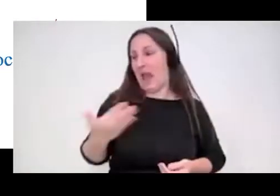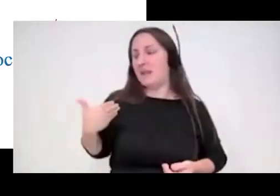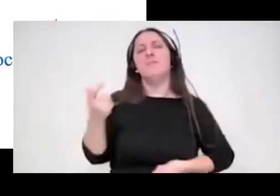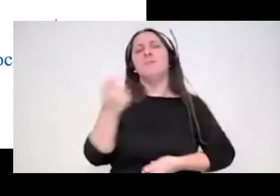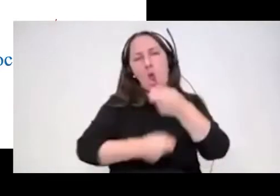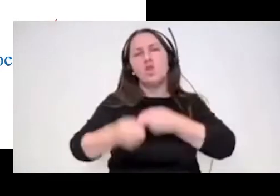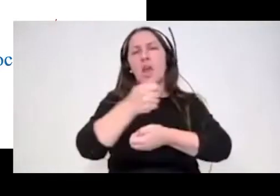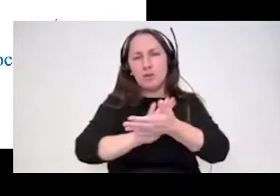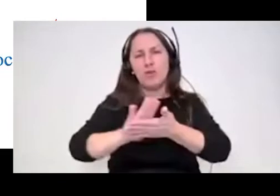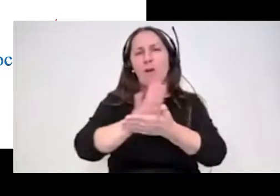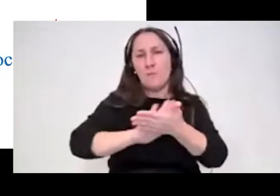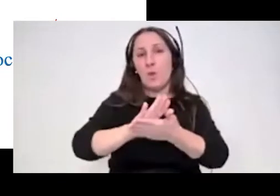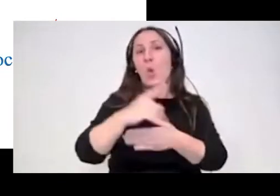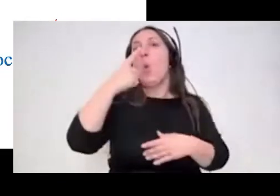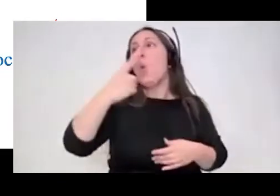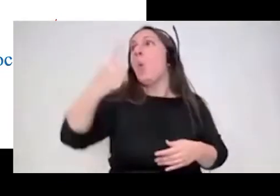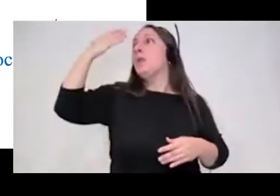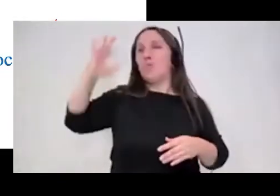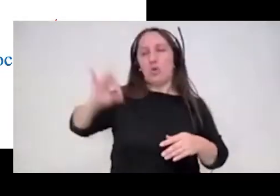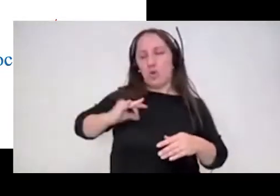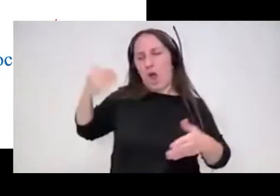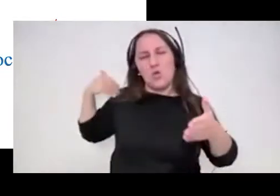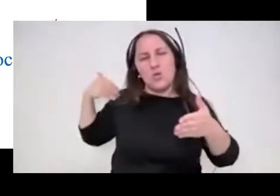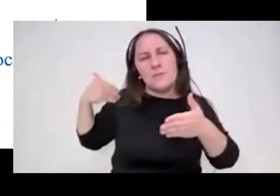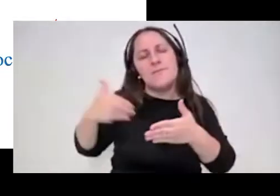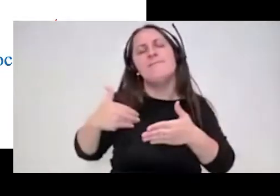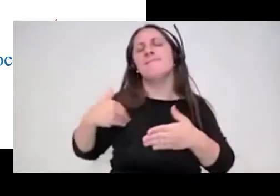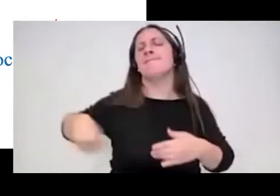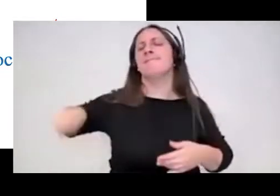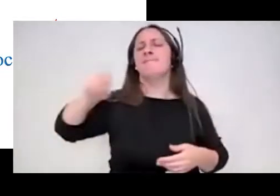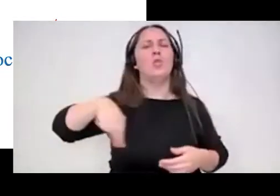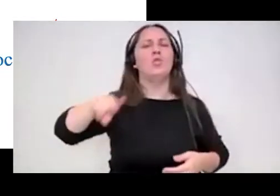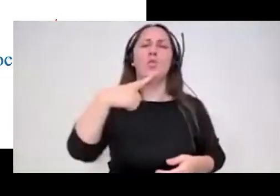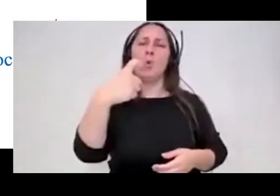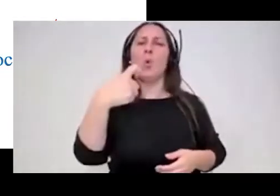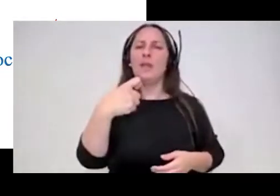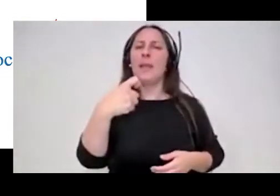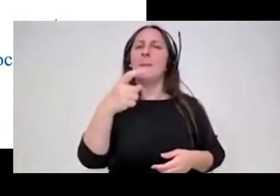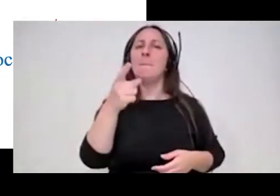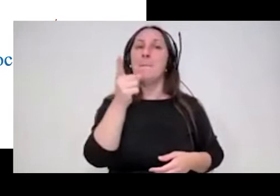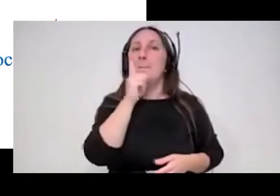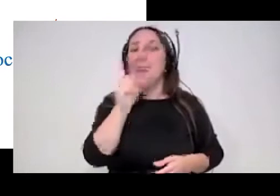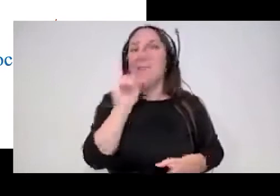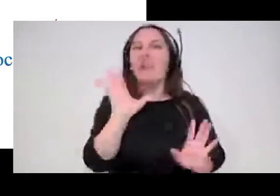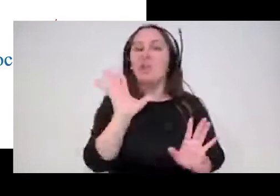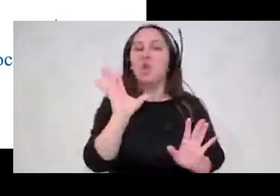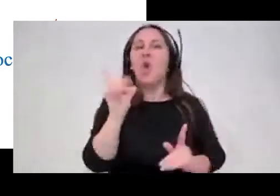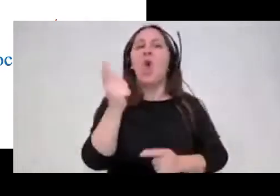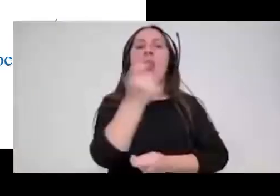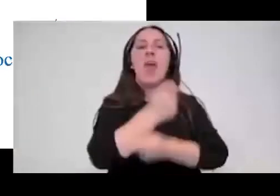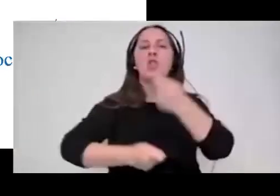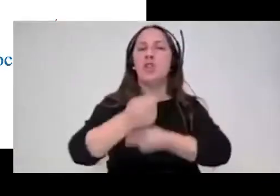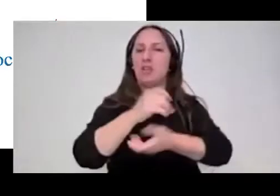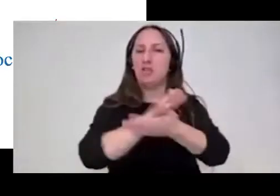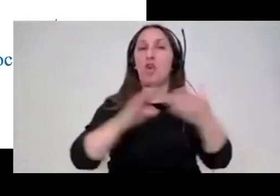años nos dimos cuenta que lo que estaba en riesgo era la negociación colectiva y ahí se profundizó